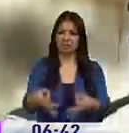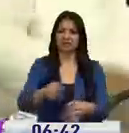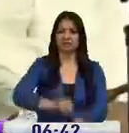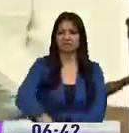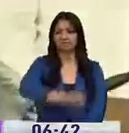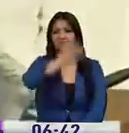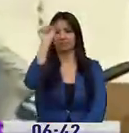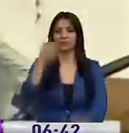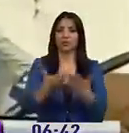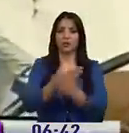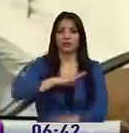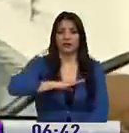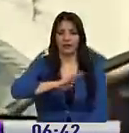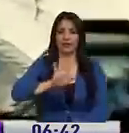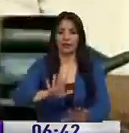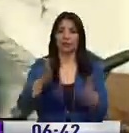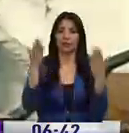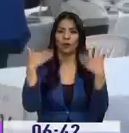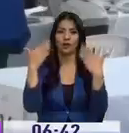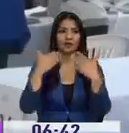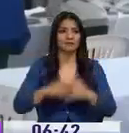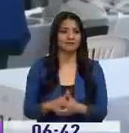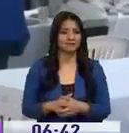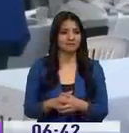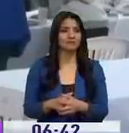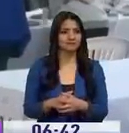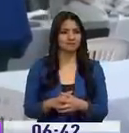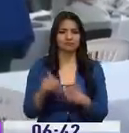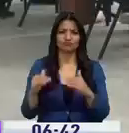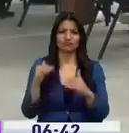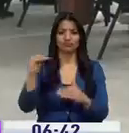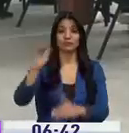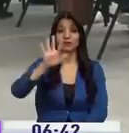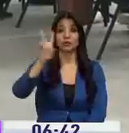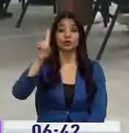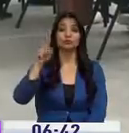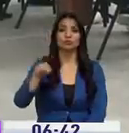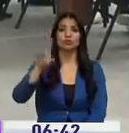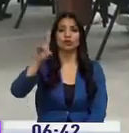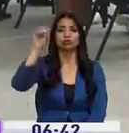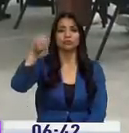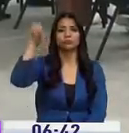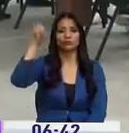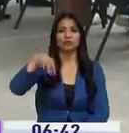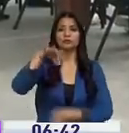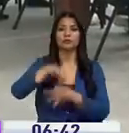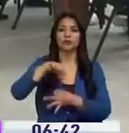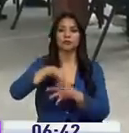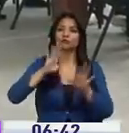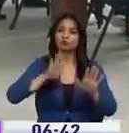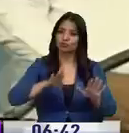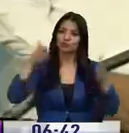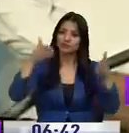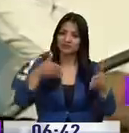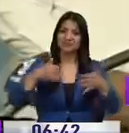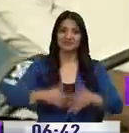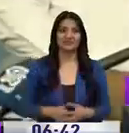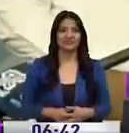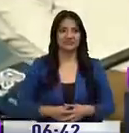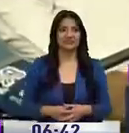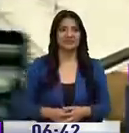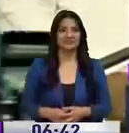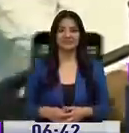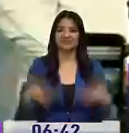sería la nueva alcaldesa de la ciudad, pues tendría hasta ese instante el 52.8% de los votos a su favor.